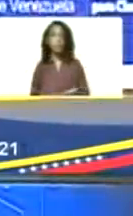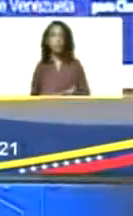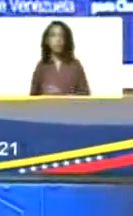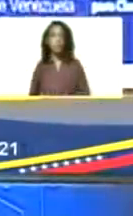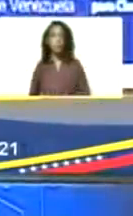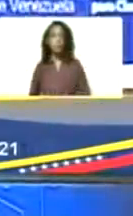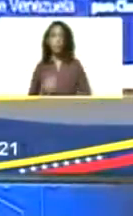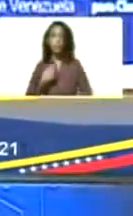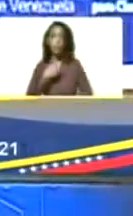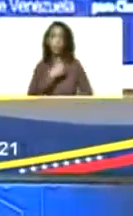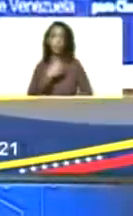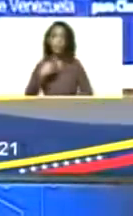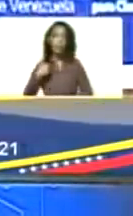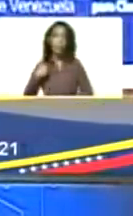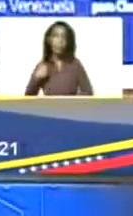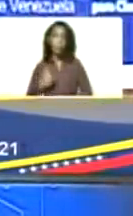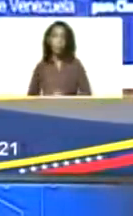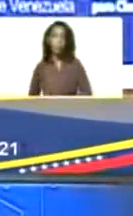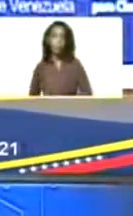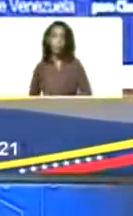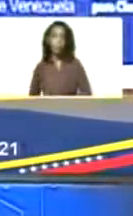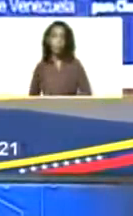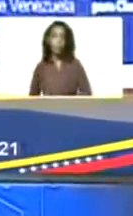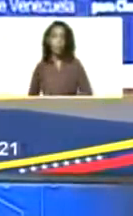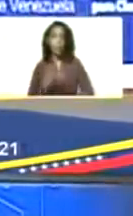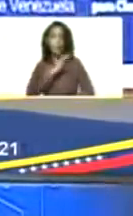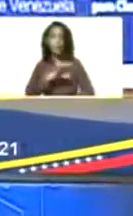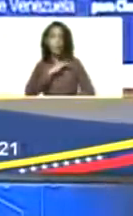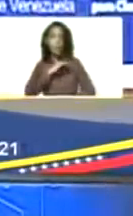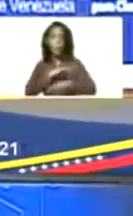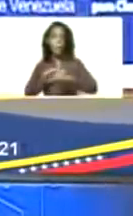Yo quiero, señora ministra,